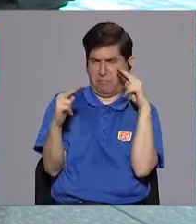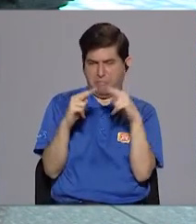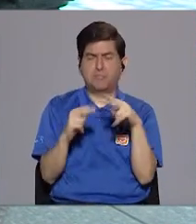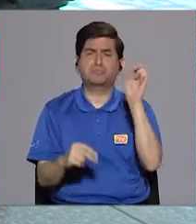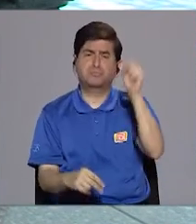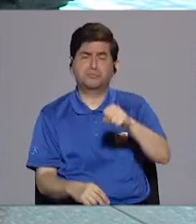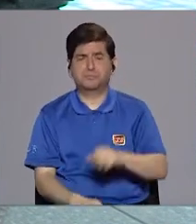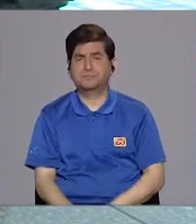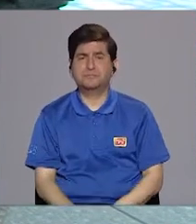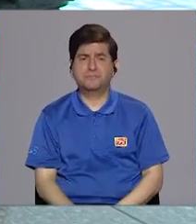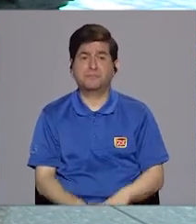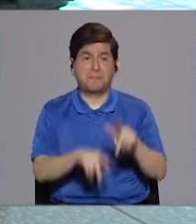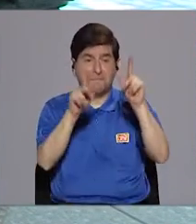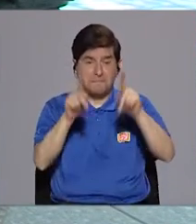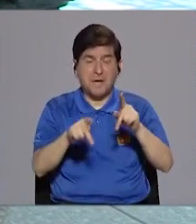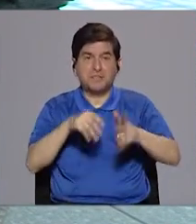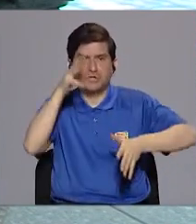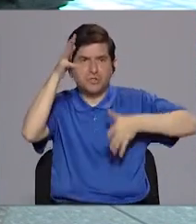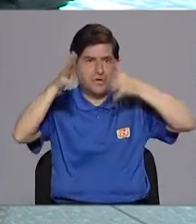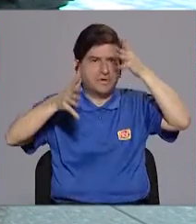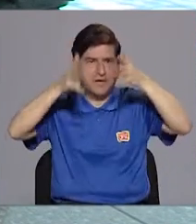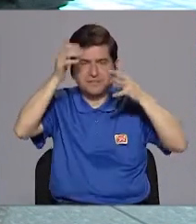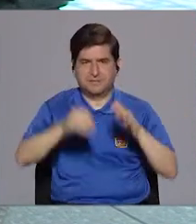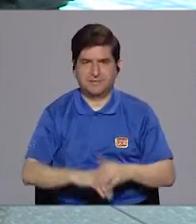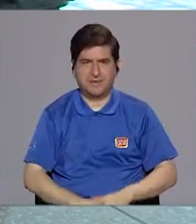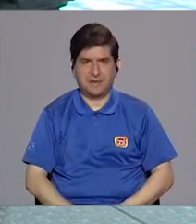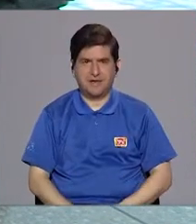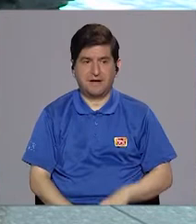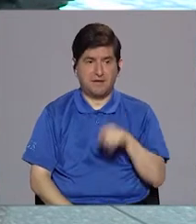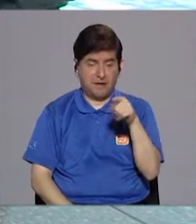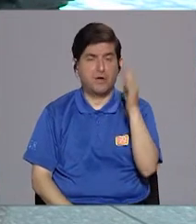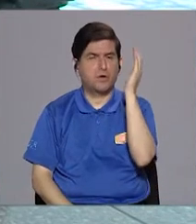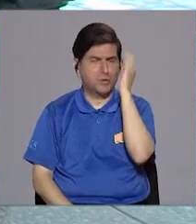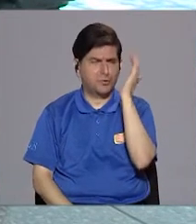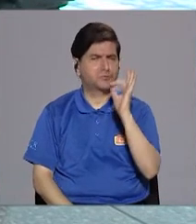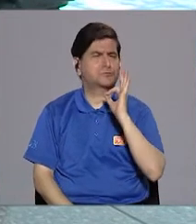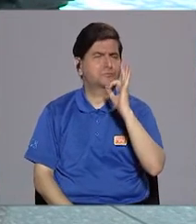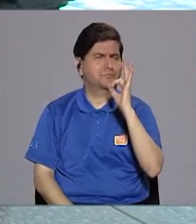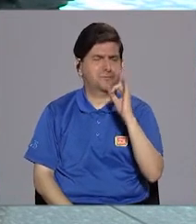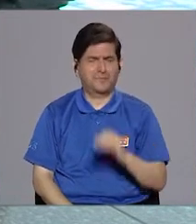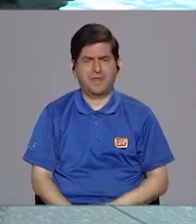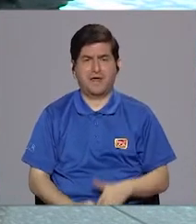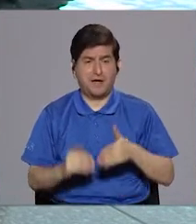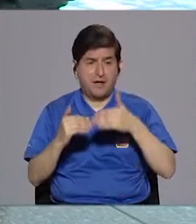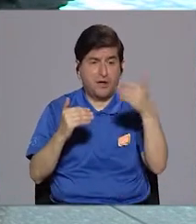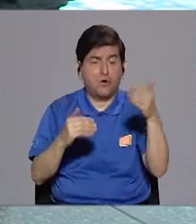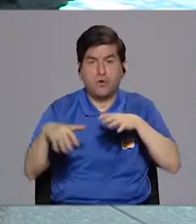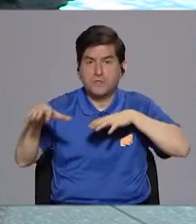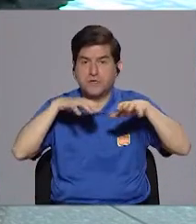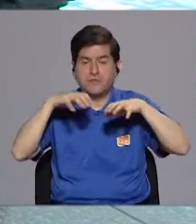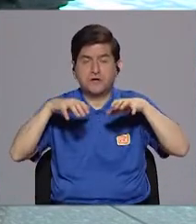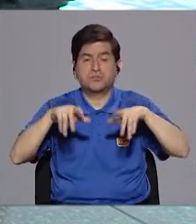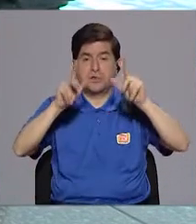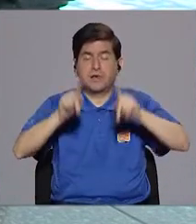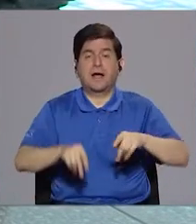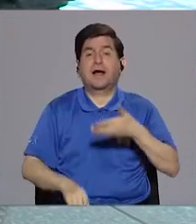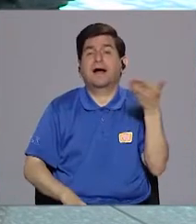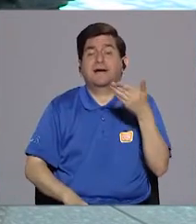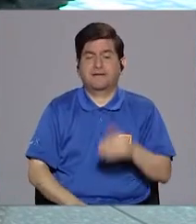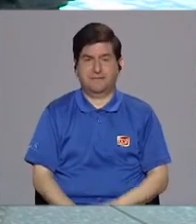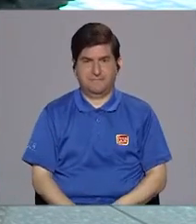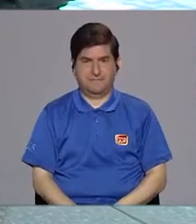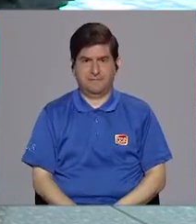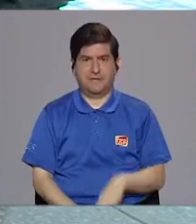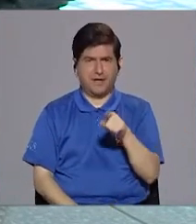realidad lo es porque la gente que la crea, ellos saben muy bien a qué cosas reacciona la gente. Es una